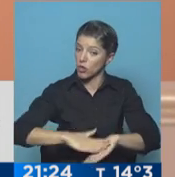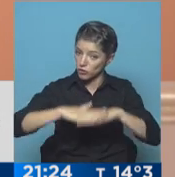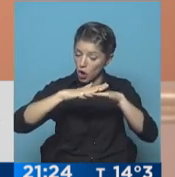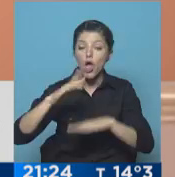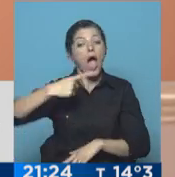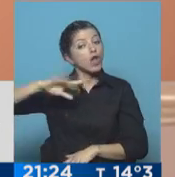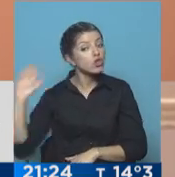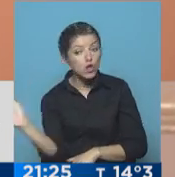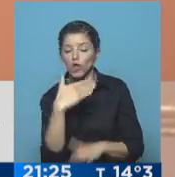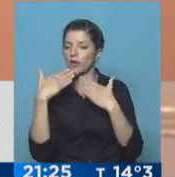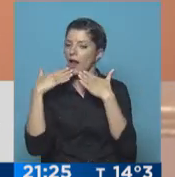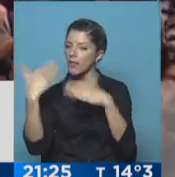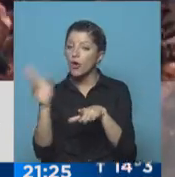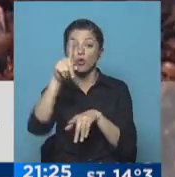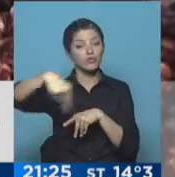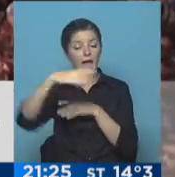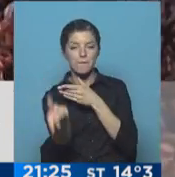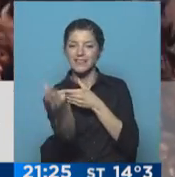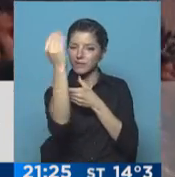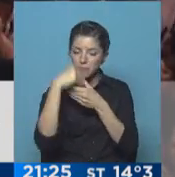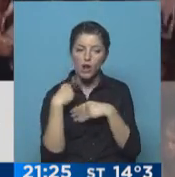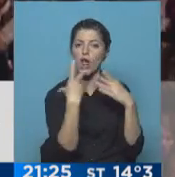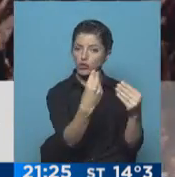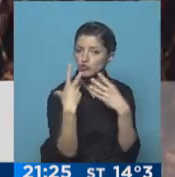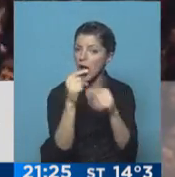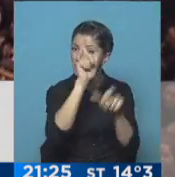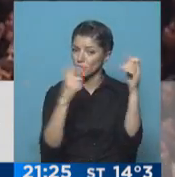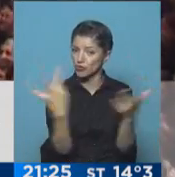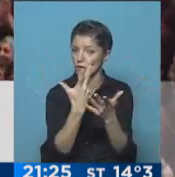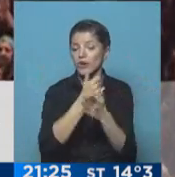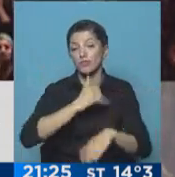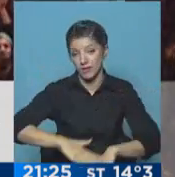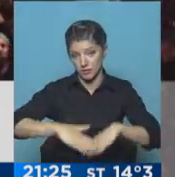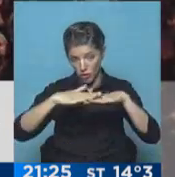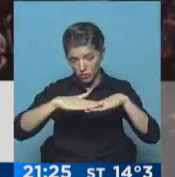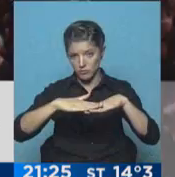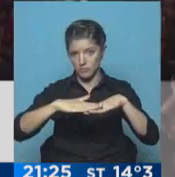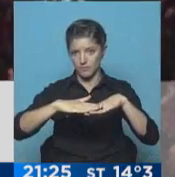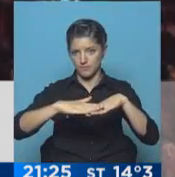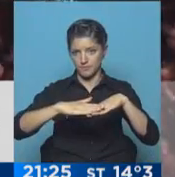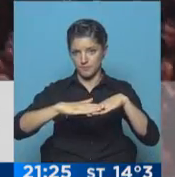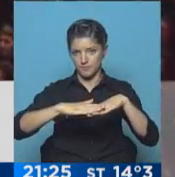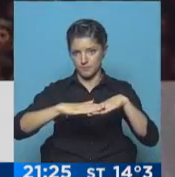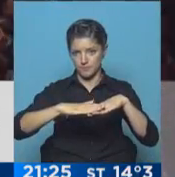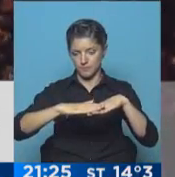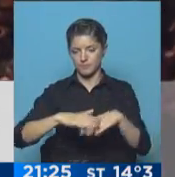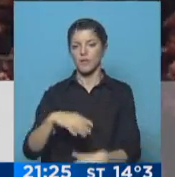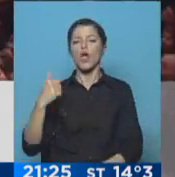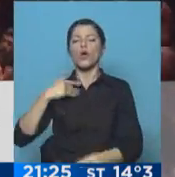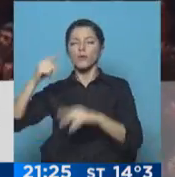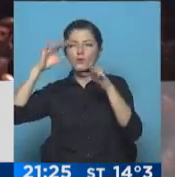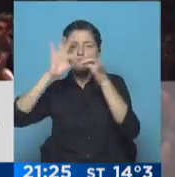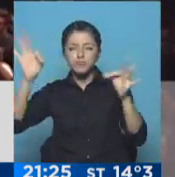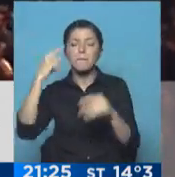los jóvenes que han participado masivamente llevando adelante nuestra gran consigna de